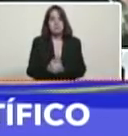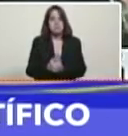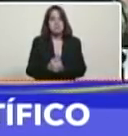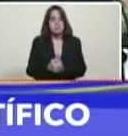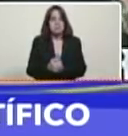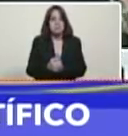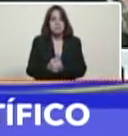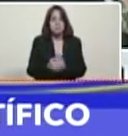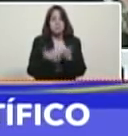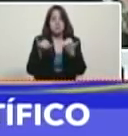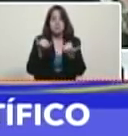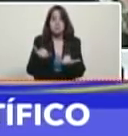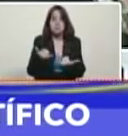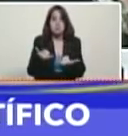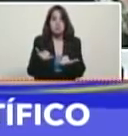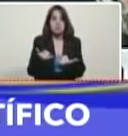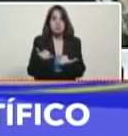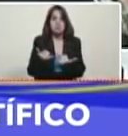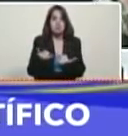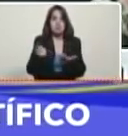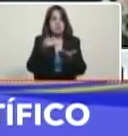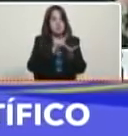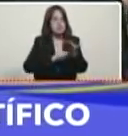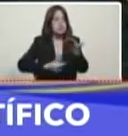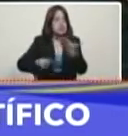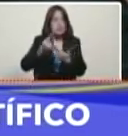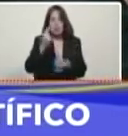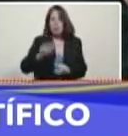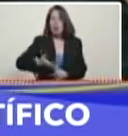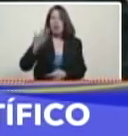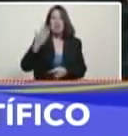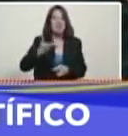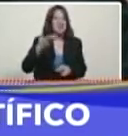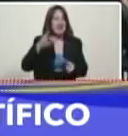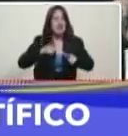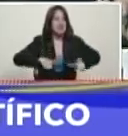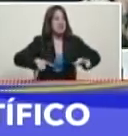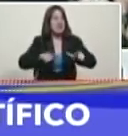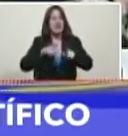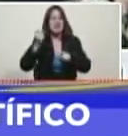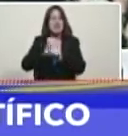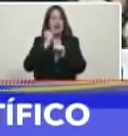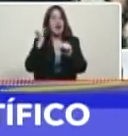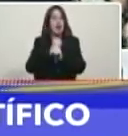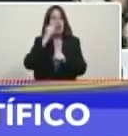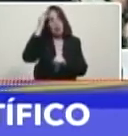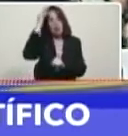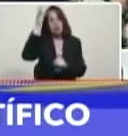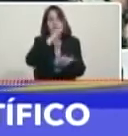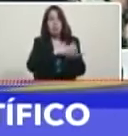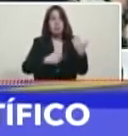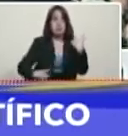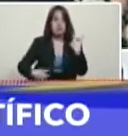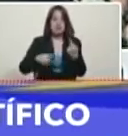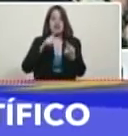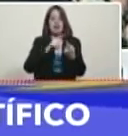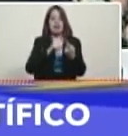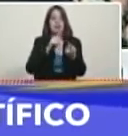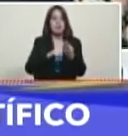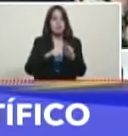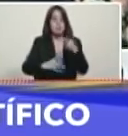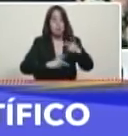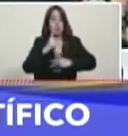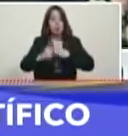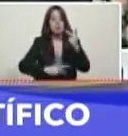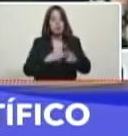hemos justamente diseñado áreas muy específicas de trabajo del Consejo Presidencial. En el área de la producción